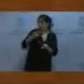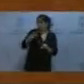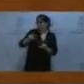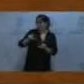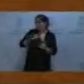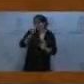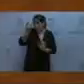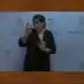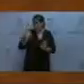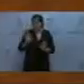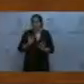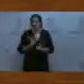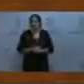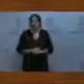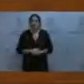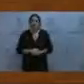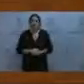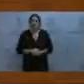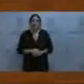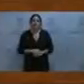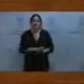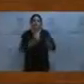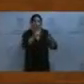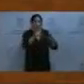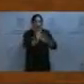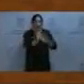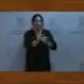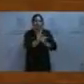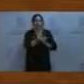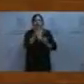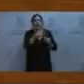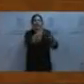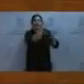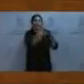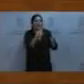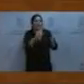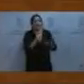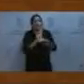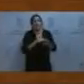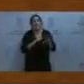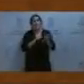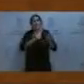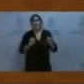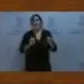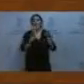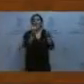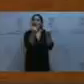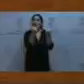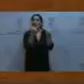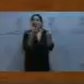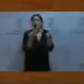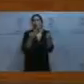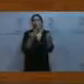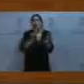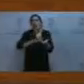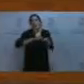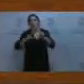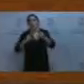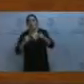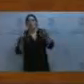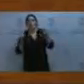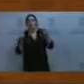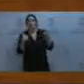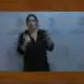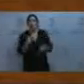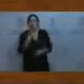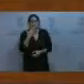Viendo esta gestión, que además ustedes ahora me digan que para salvar la empresa lo que hay que hacer es convertirla en pública, lo que me da es la risa, me